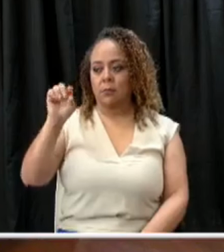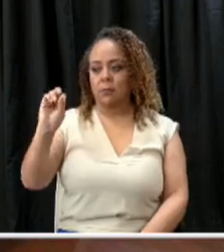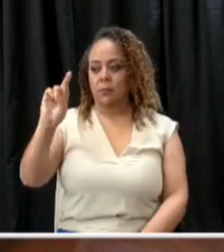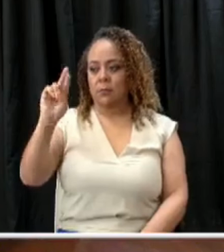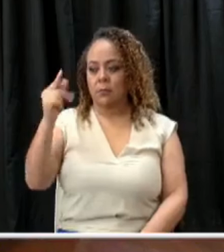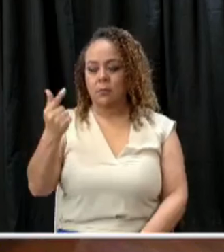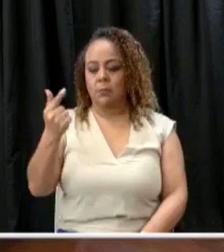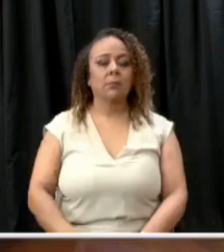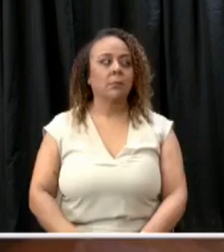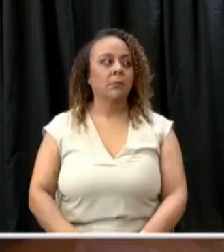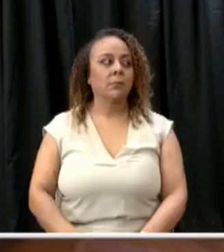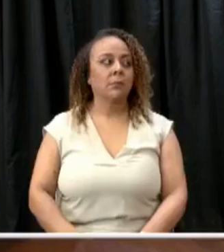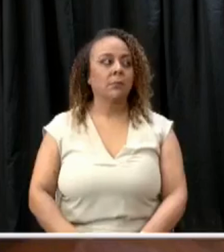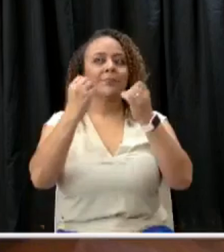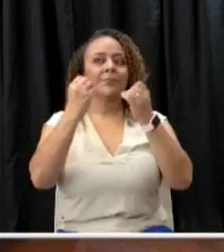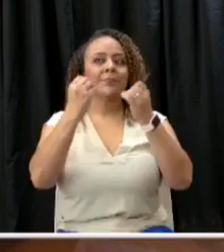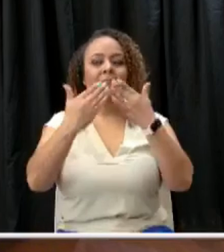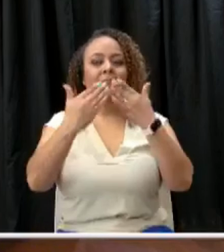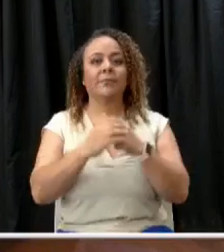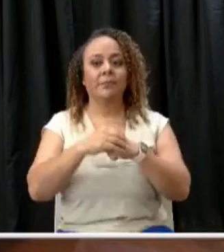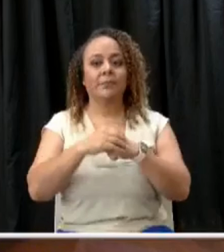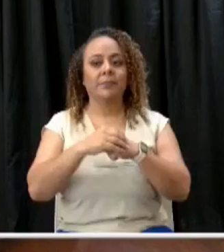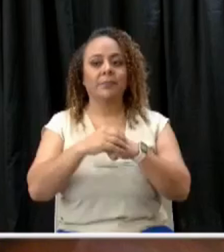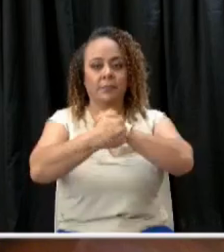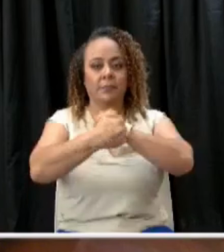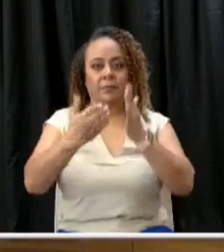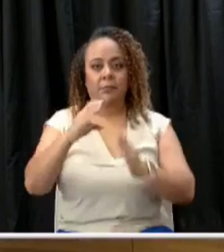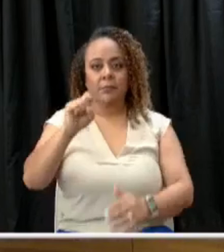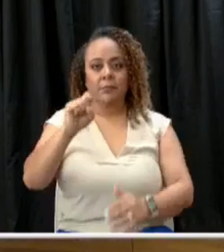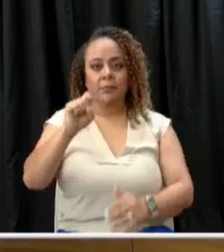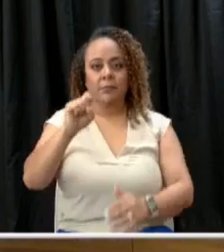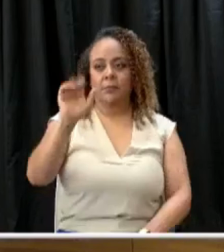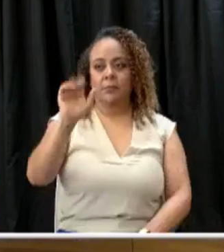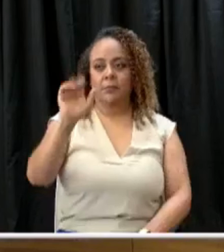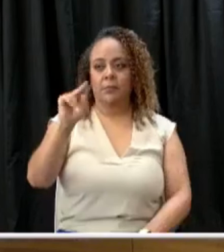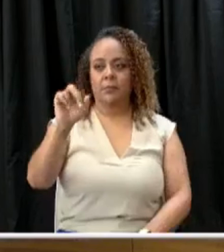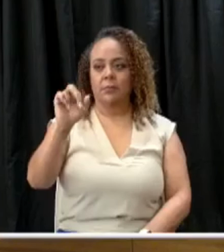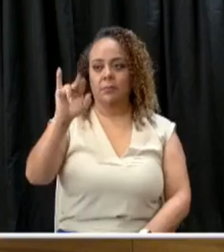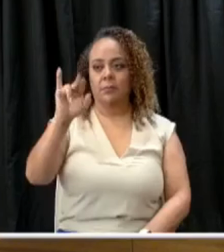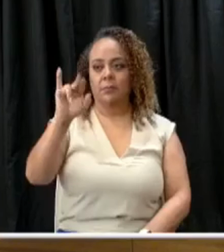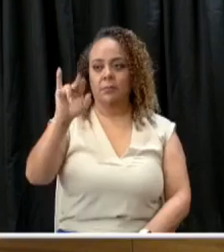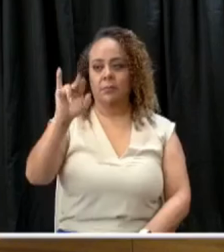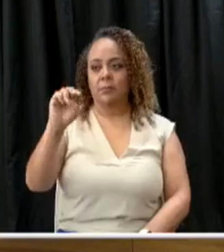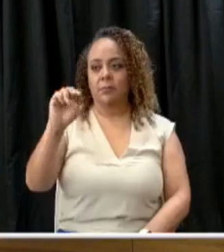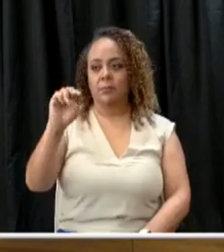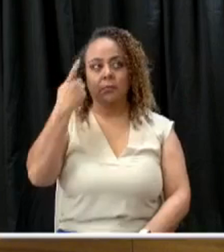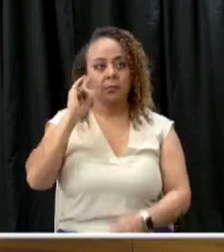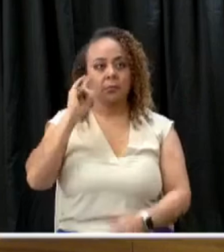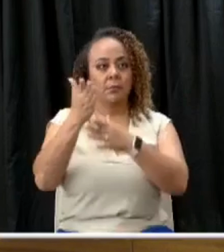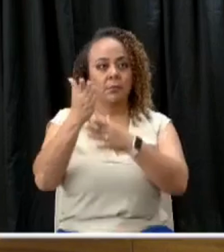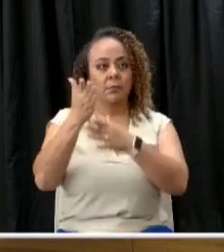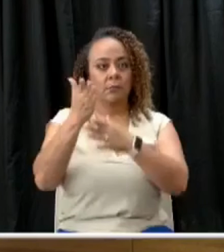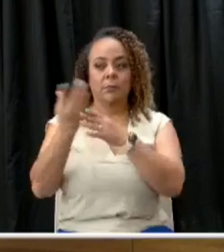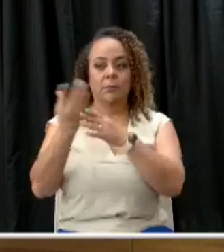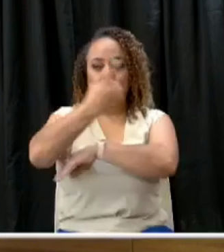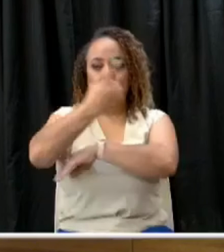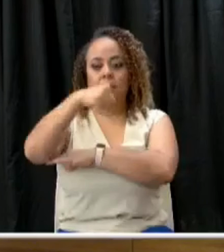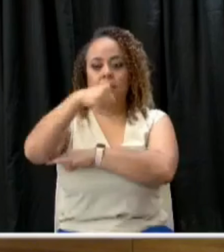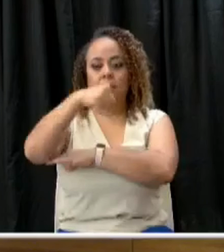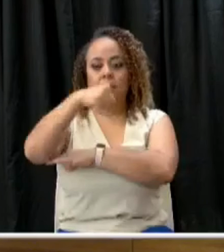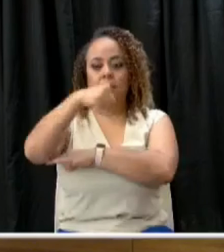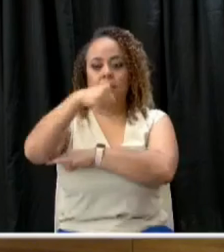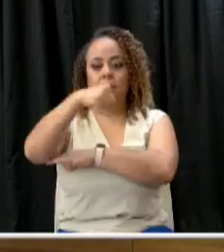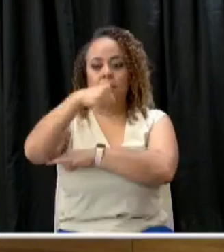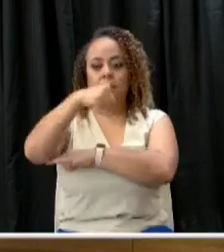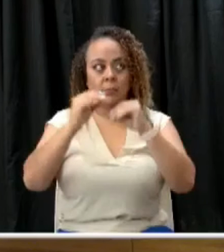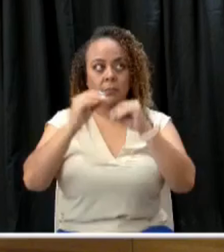Laislanetwork.org. Bueno, muchísimas gracias al ingeniero Esteban Arias Monge por venir a compartirnos el día de hoy toda la